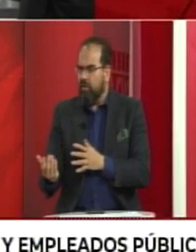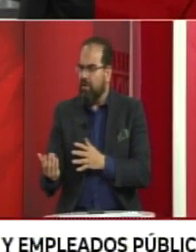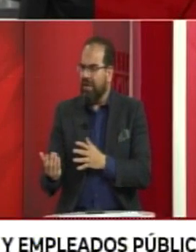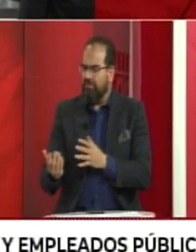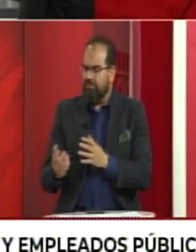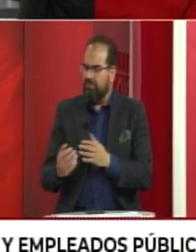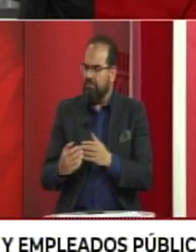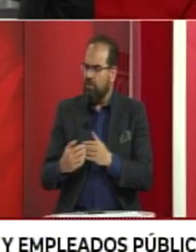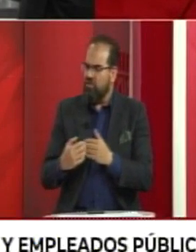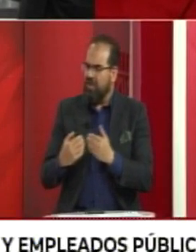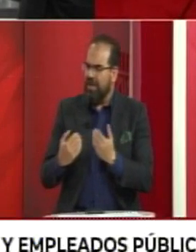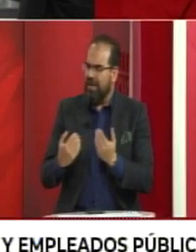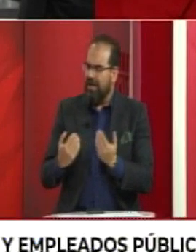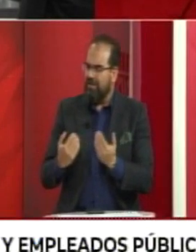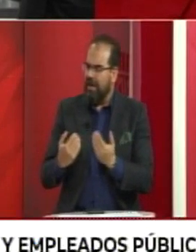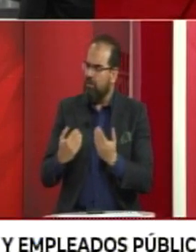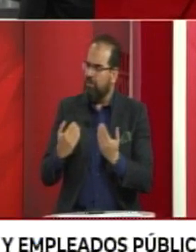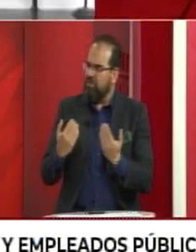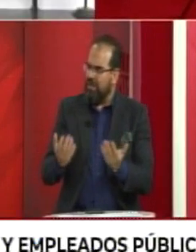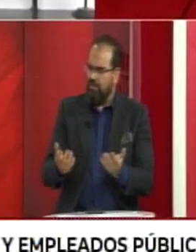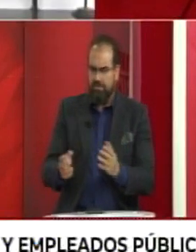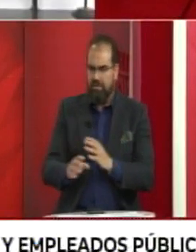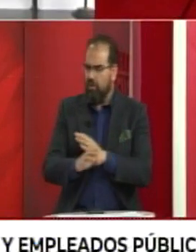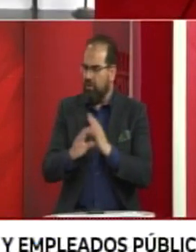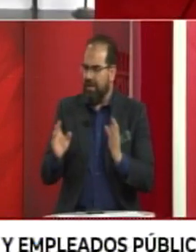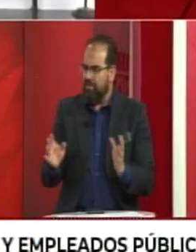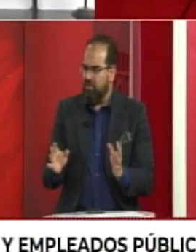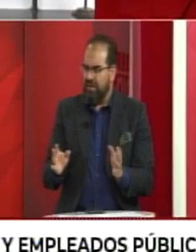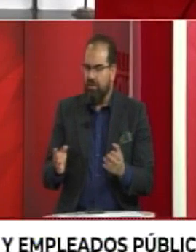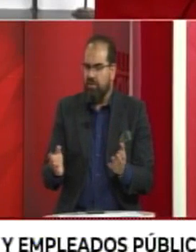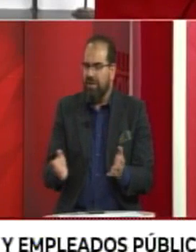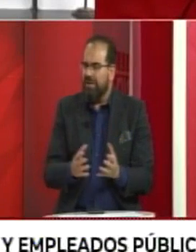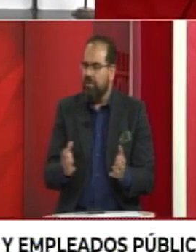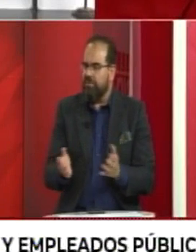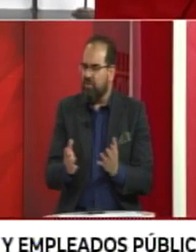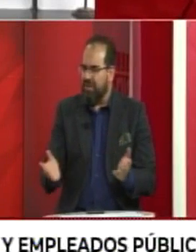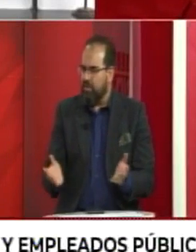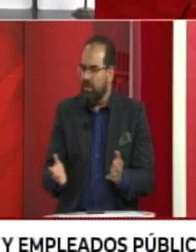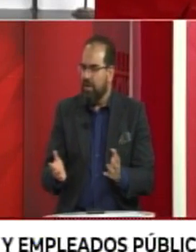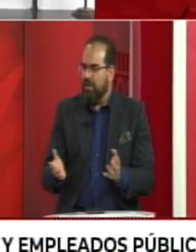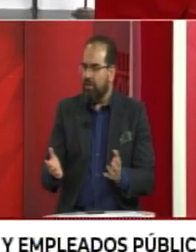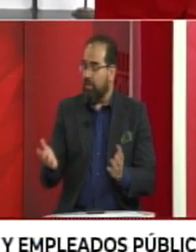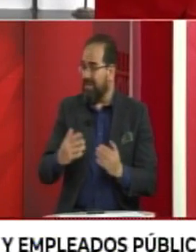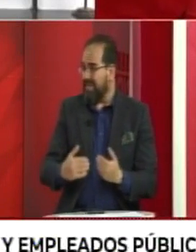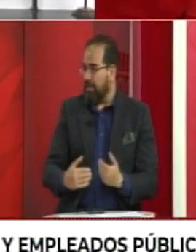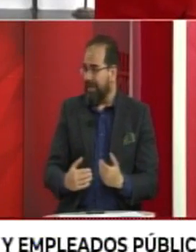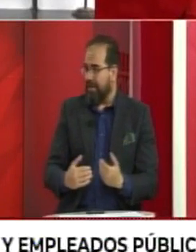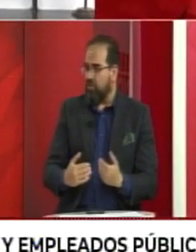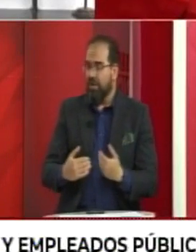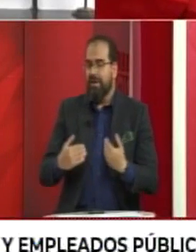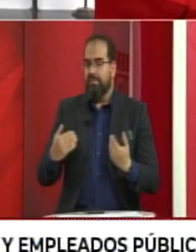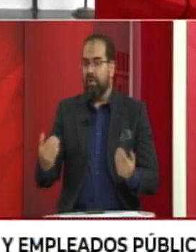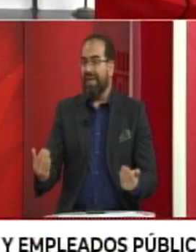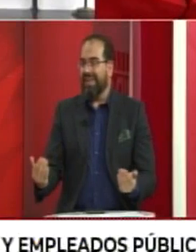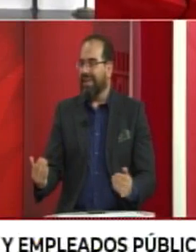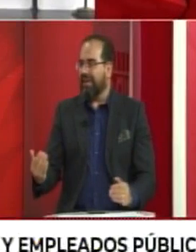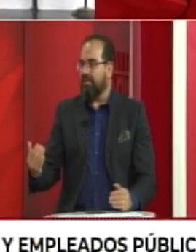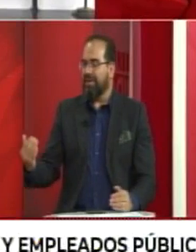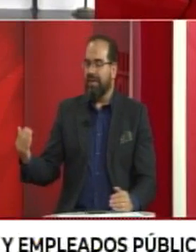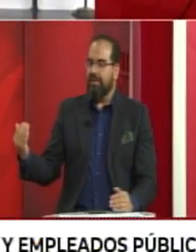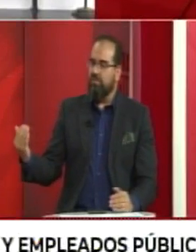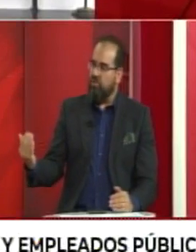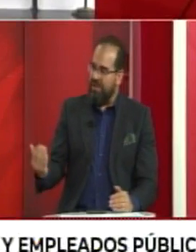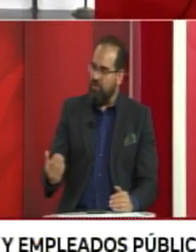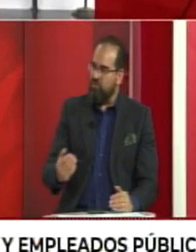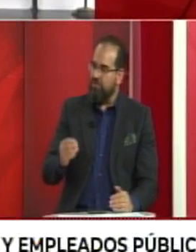No digo que no sea algo positivo, todo tiene positivo, todo cambio es positivo, lo que cuesta es adaptarnos, pero hay gente que